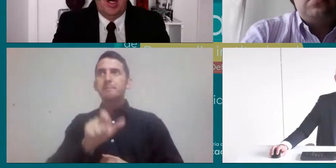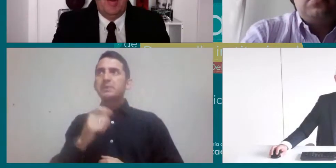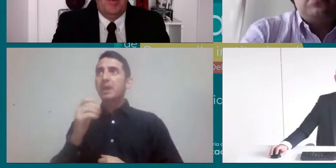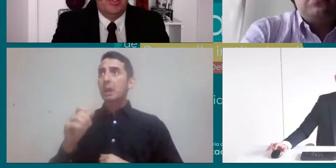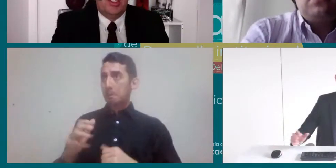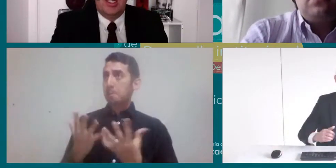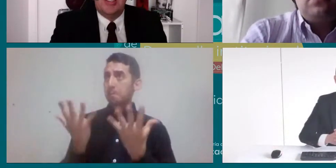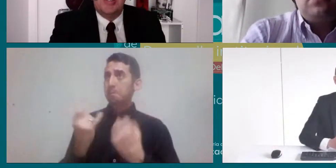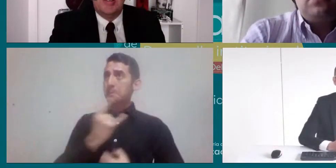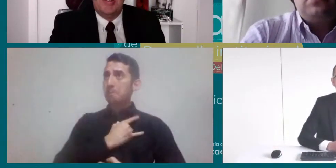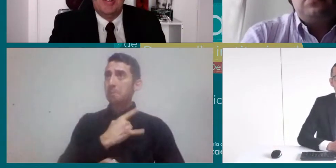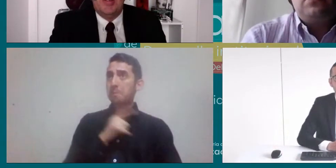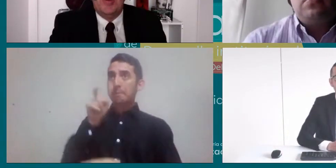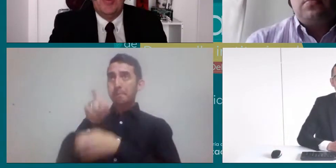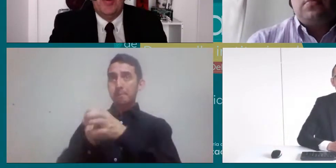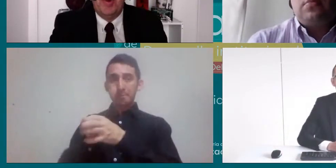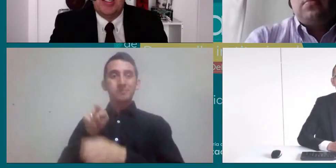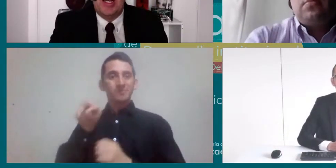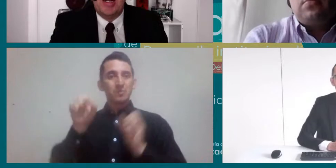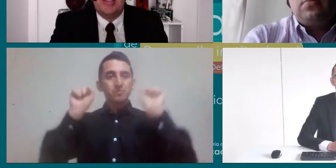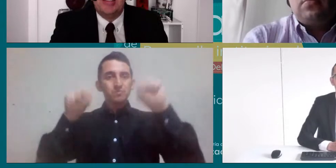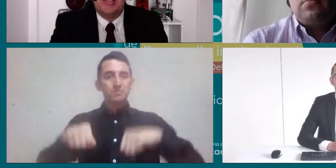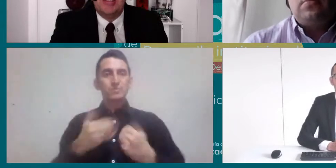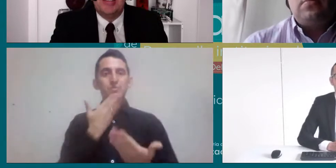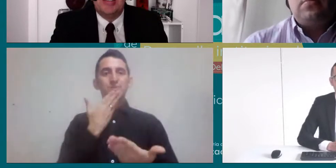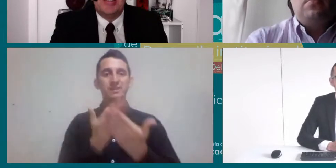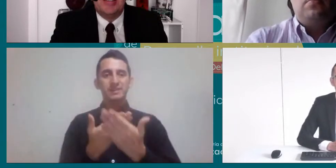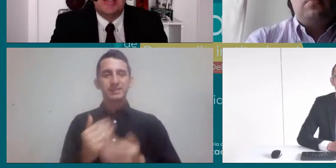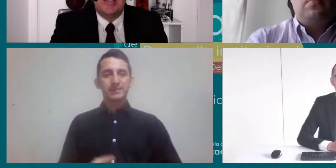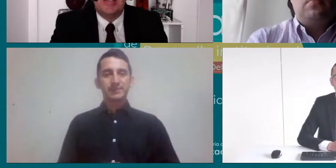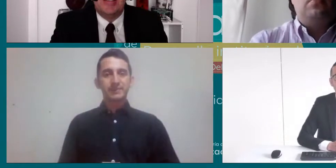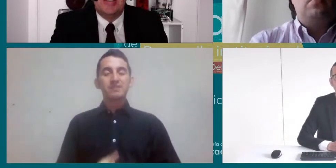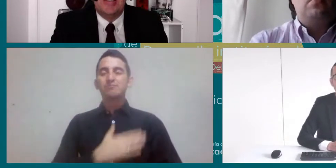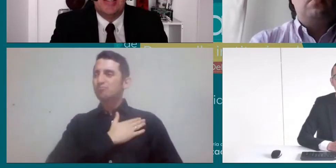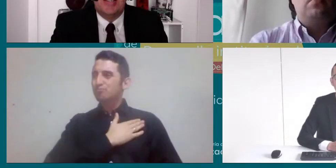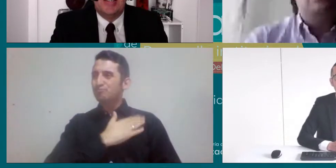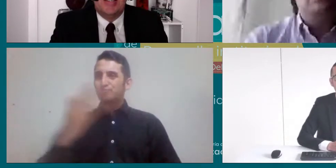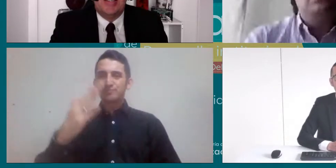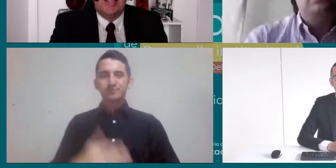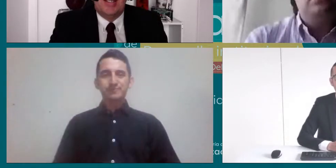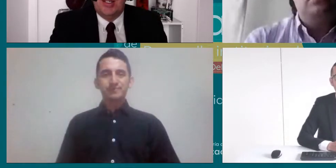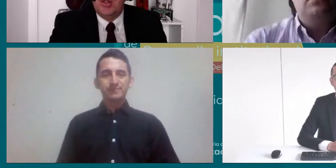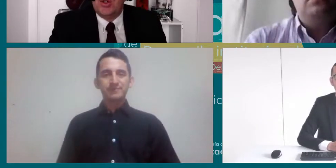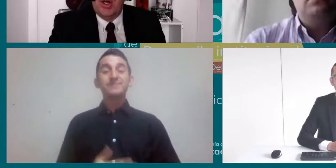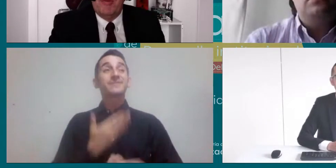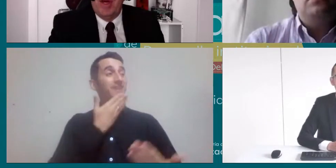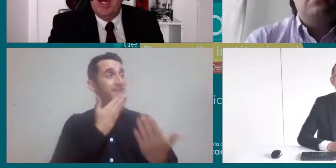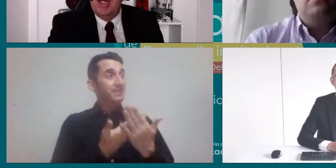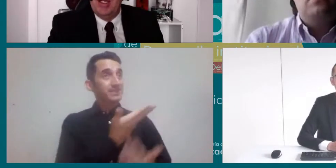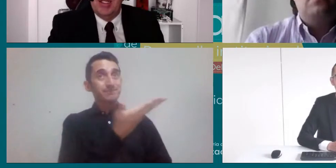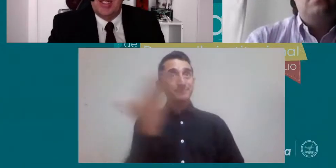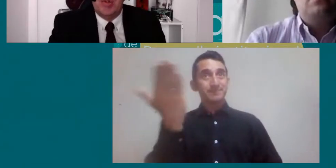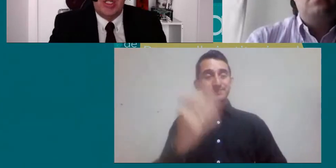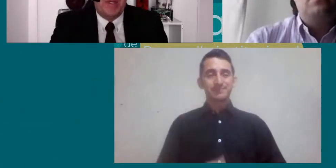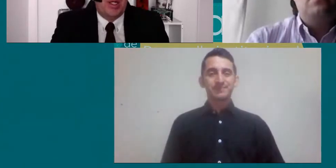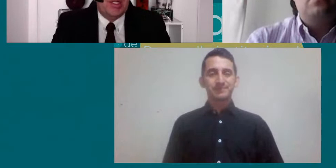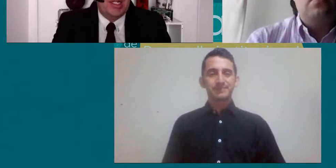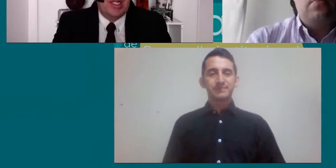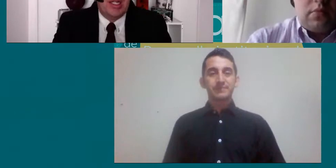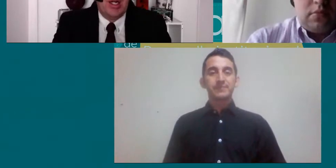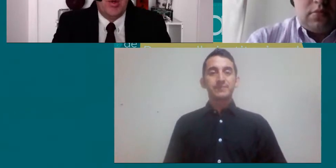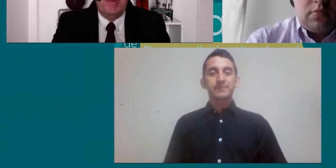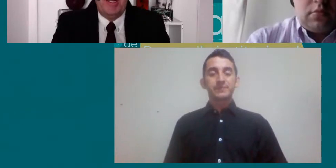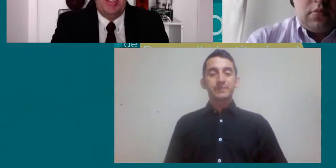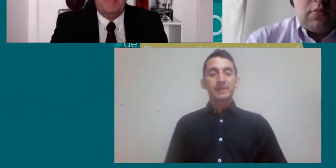Rioja. Muchas gracias. Un placer. Vale, muchas gracias a ustedes. Doctor Rafael, estamos esperando